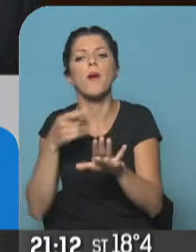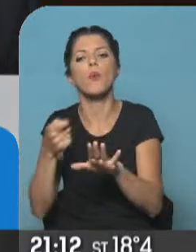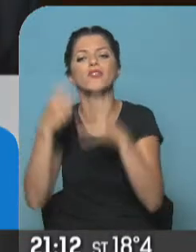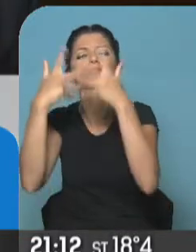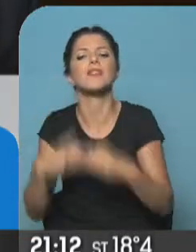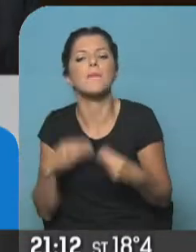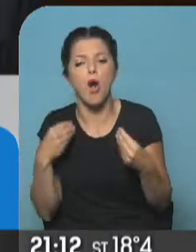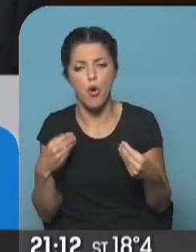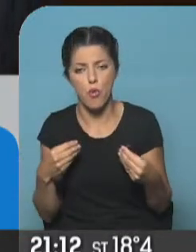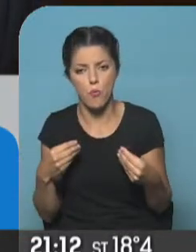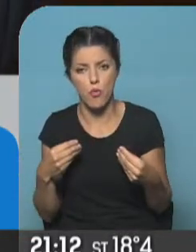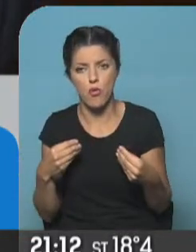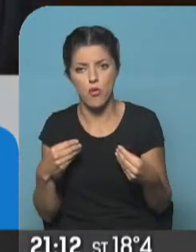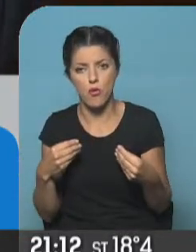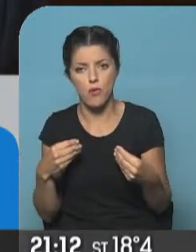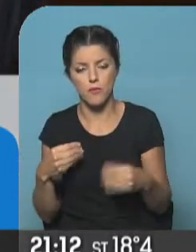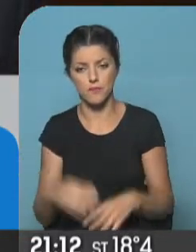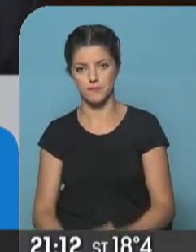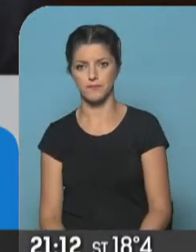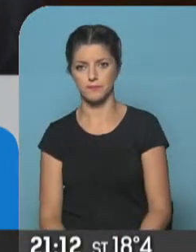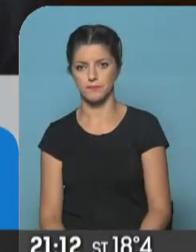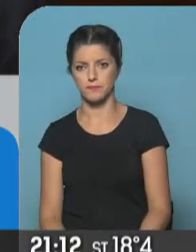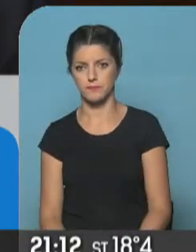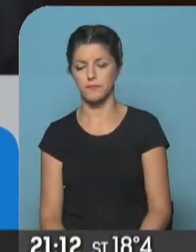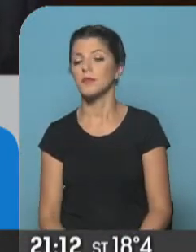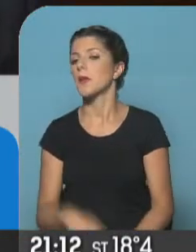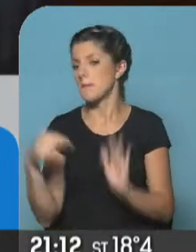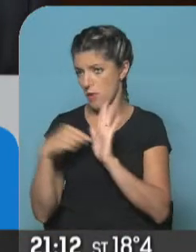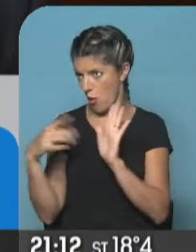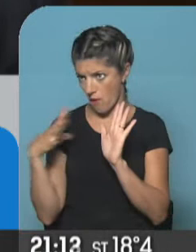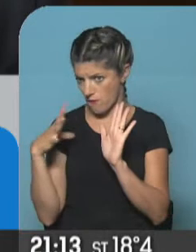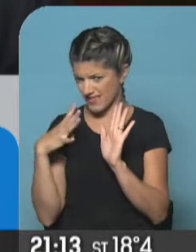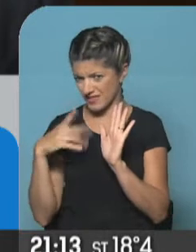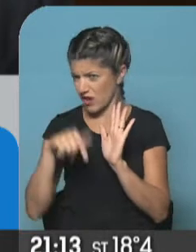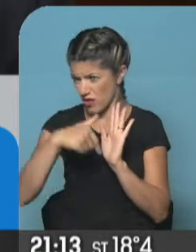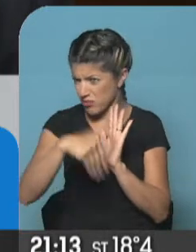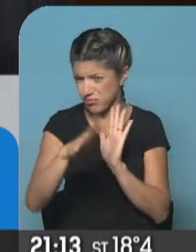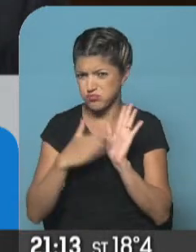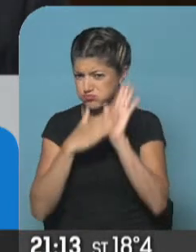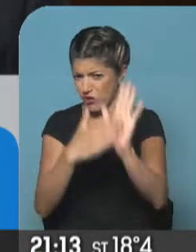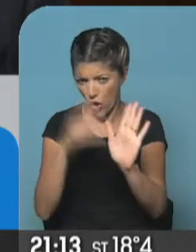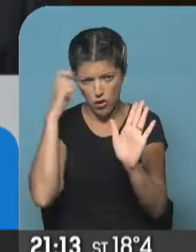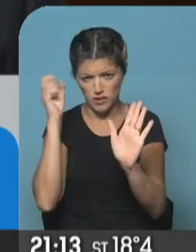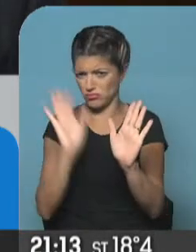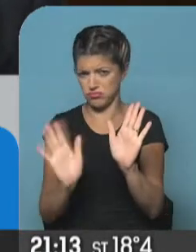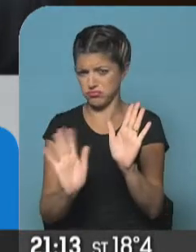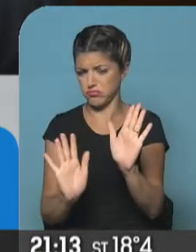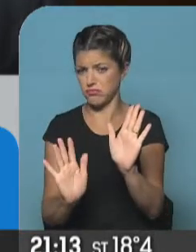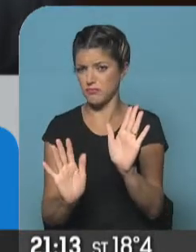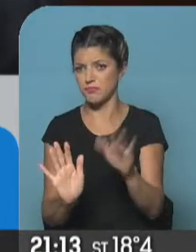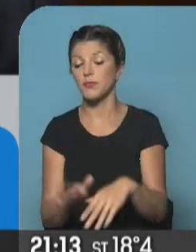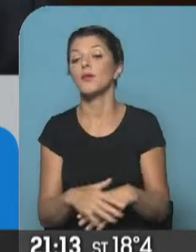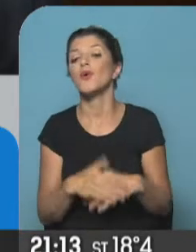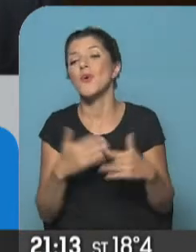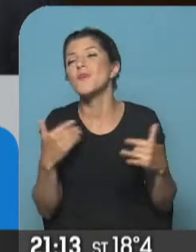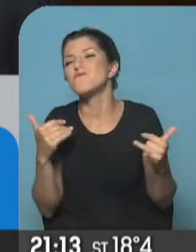Argentina. Pero eso todavía no ha ingresado, ni seguramente va a ingresar en los próximos tiempos al Congreso. Posiblemente